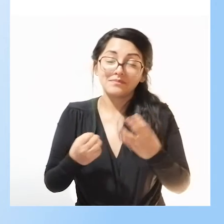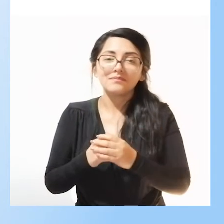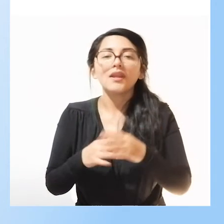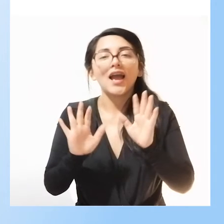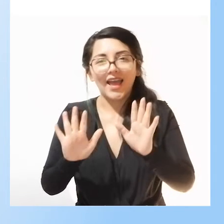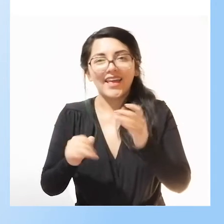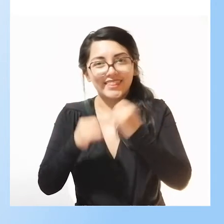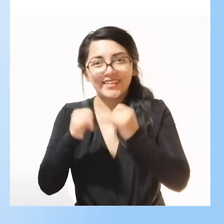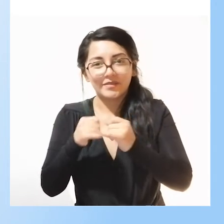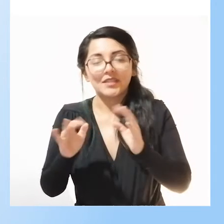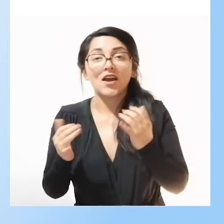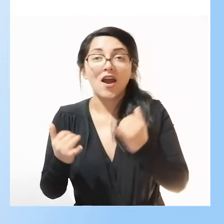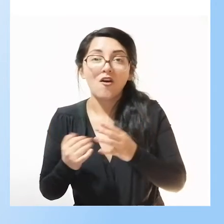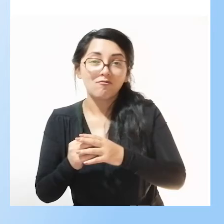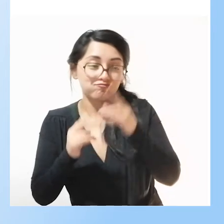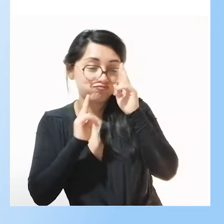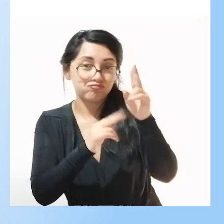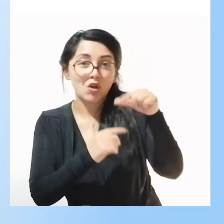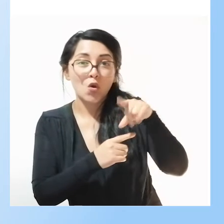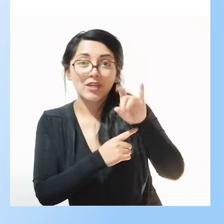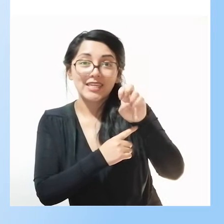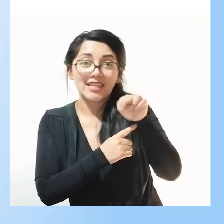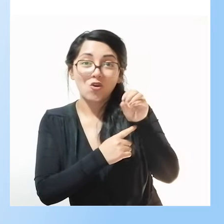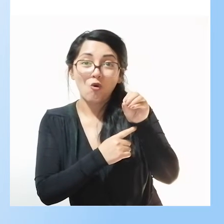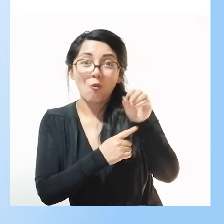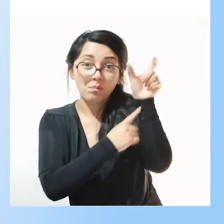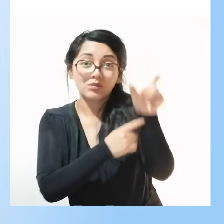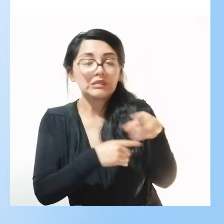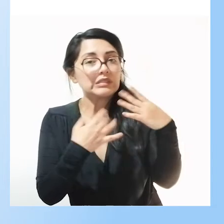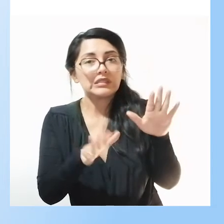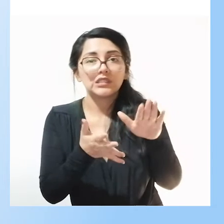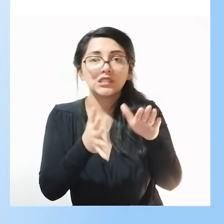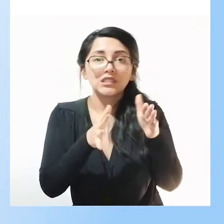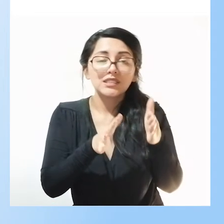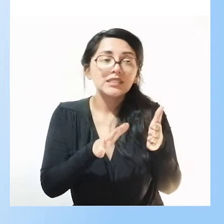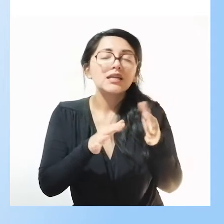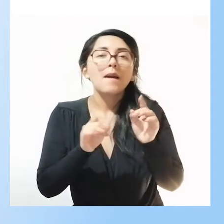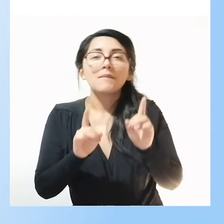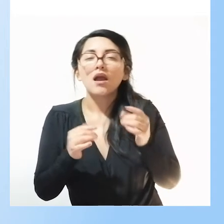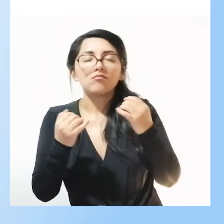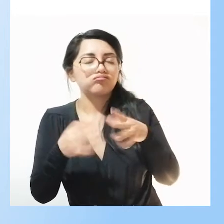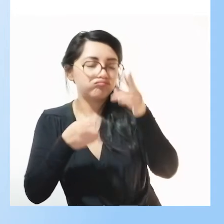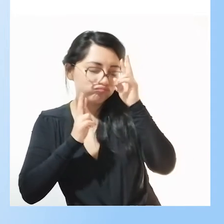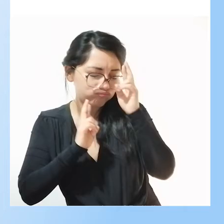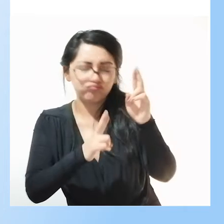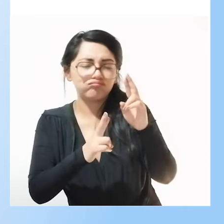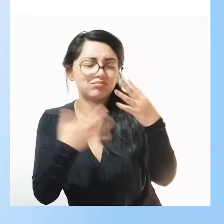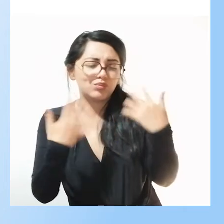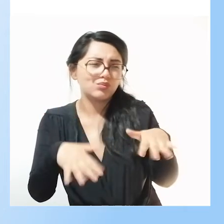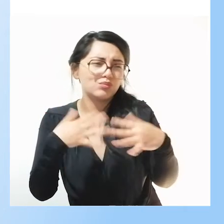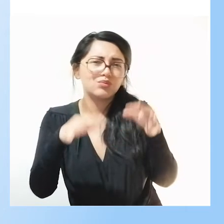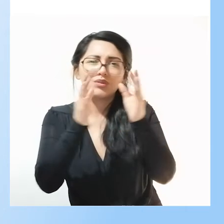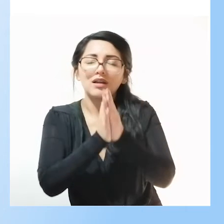acabo, en homenaje a Aquino, que nos ha dejado y que lo valoramos enormemente porque yo creo que con